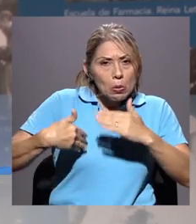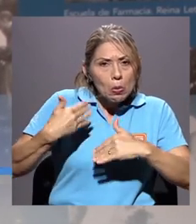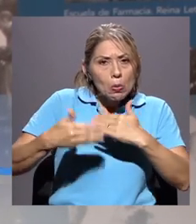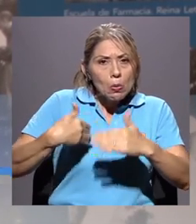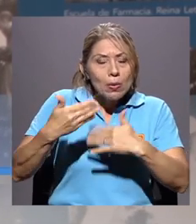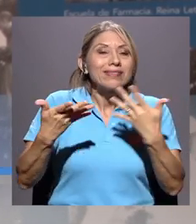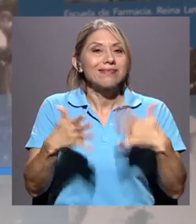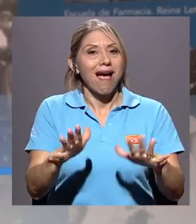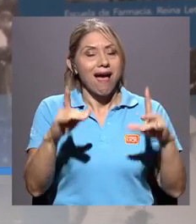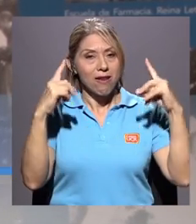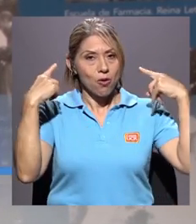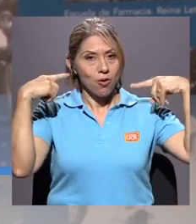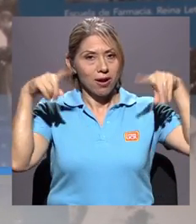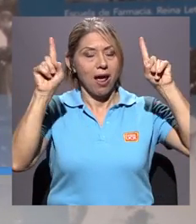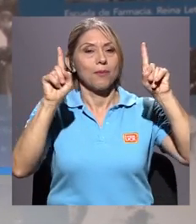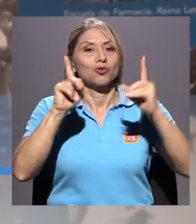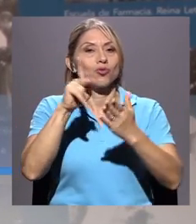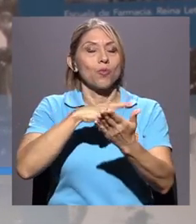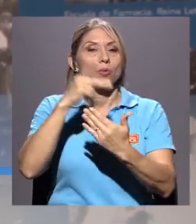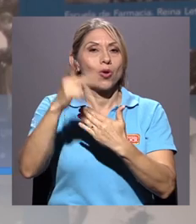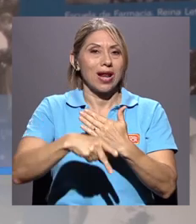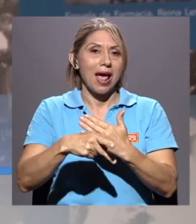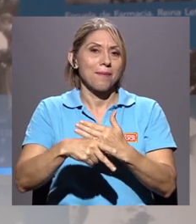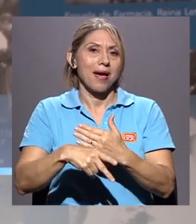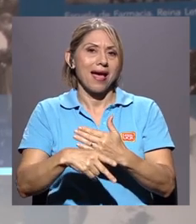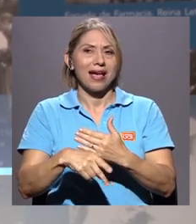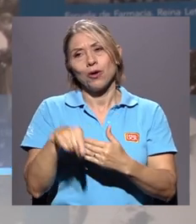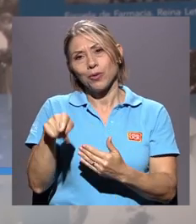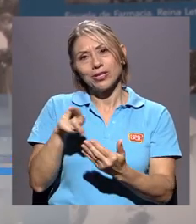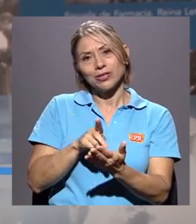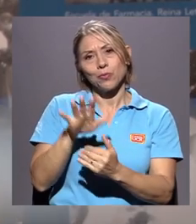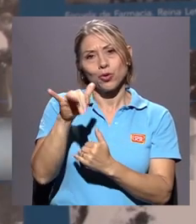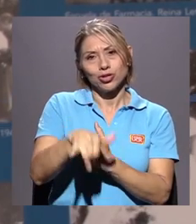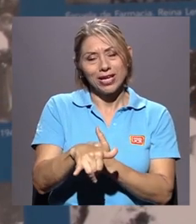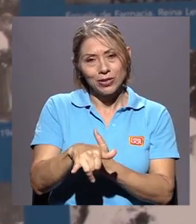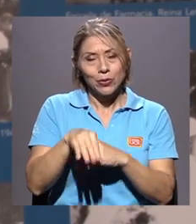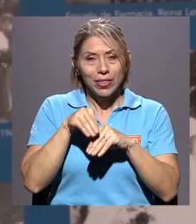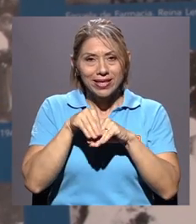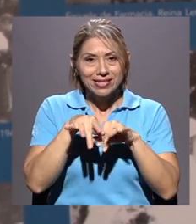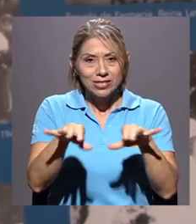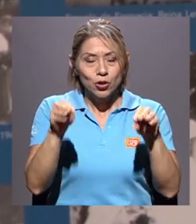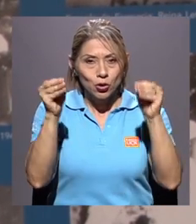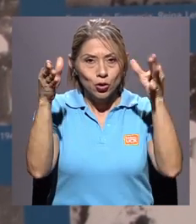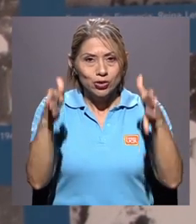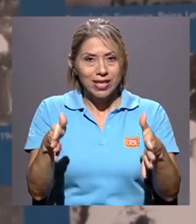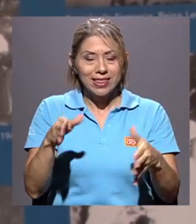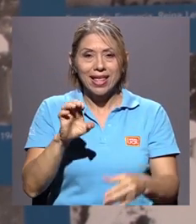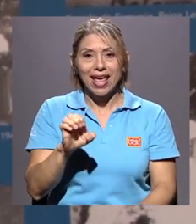organizar un programa que se llama, en este caso sería un proyecto de extensión docente,